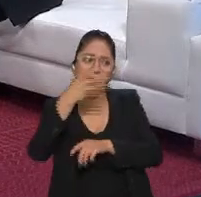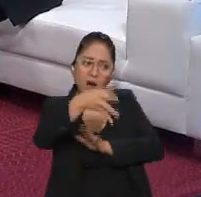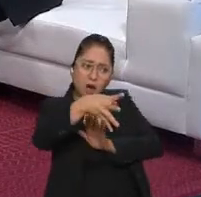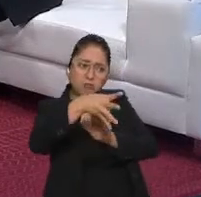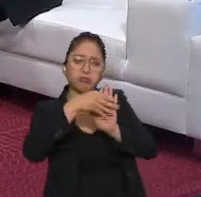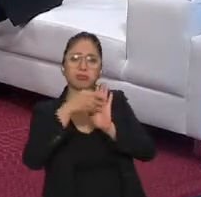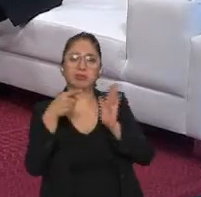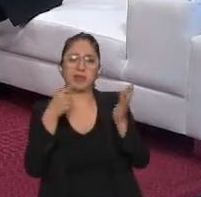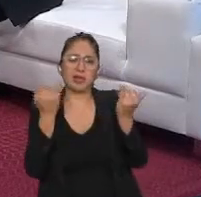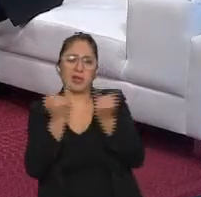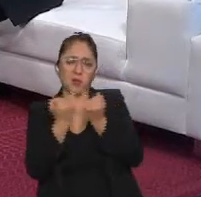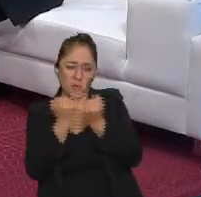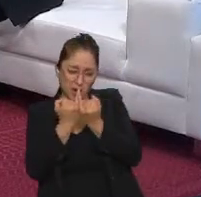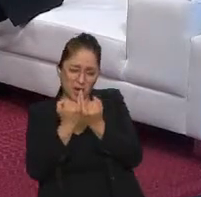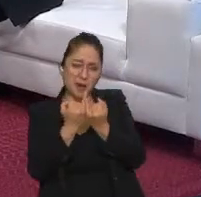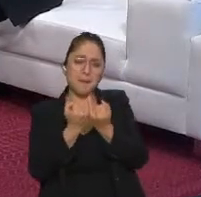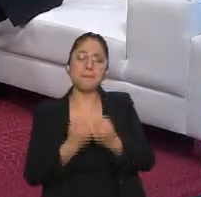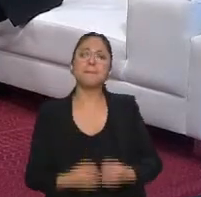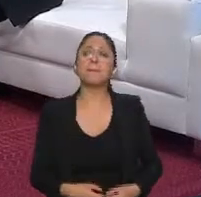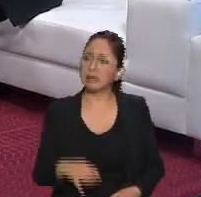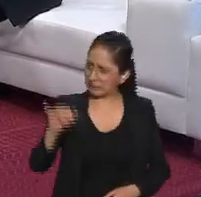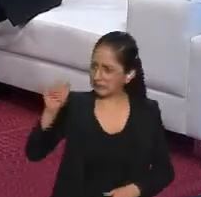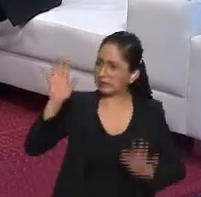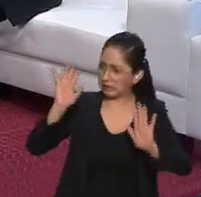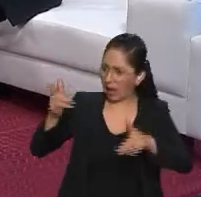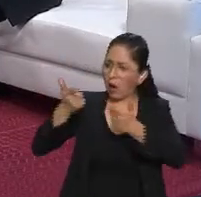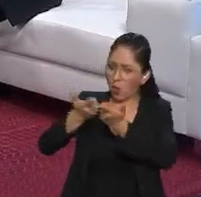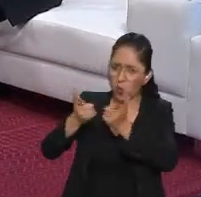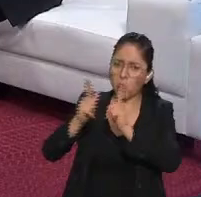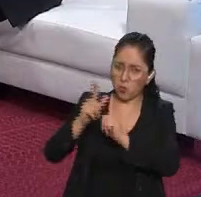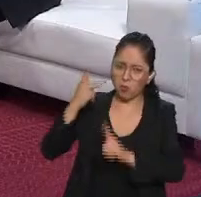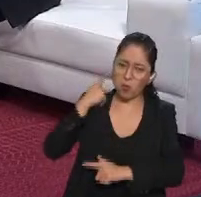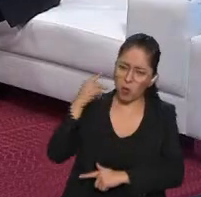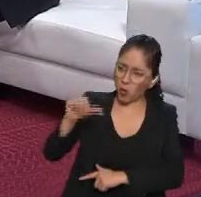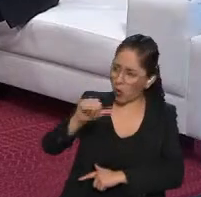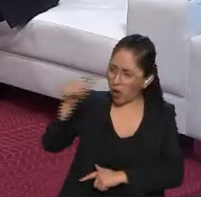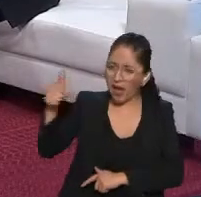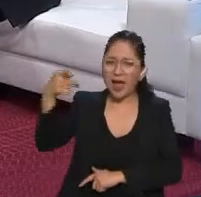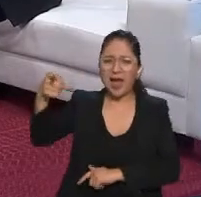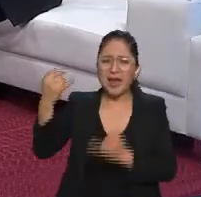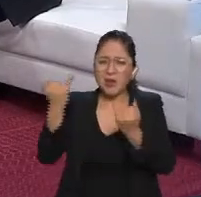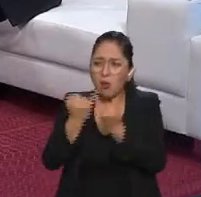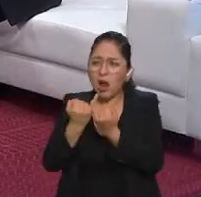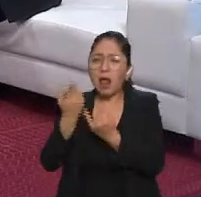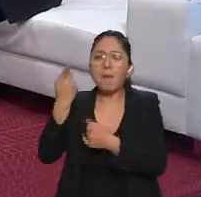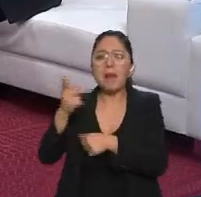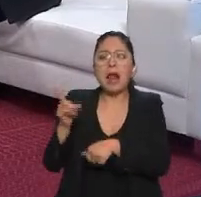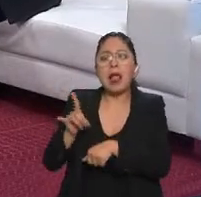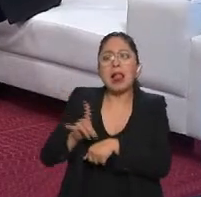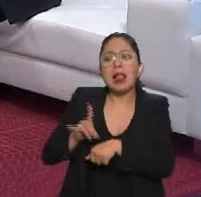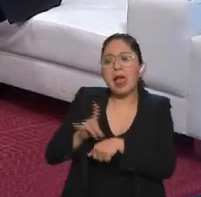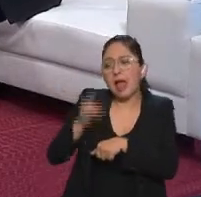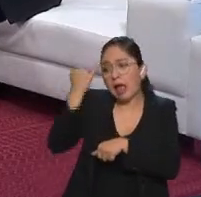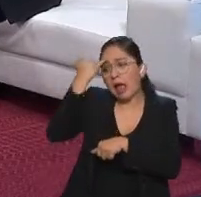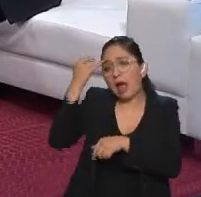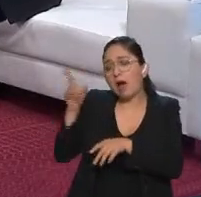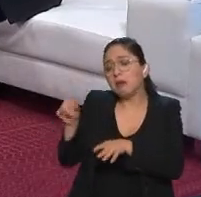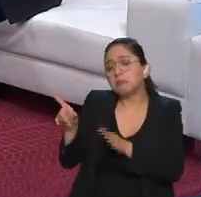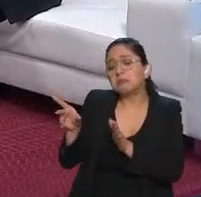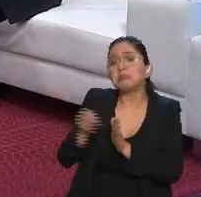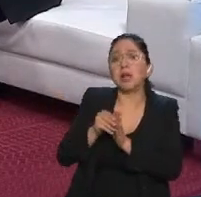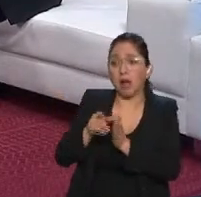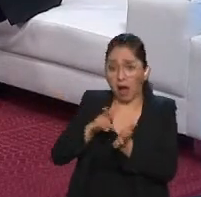un parche, es un pegote y como que no lo viven. Una bandera falsa. Es rarito. Sí.